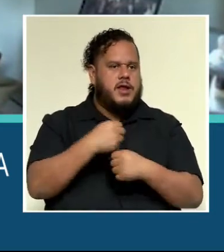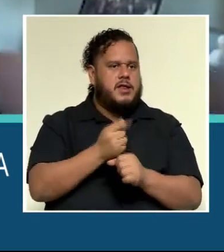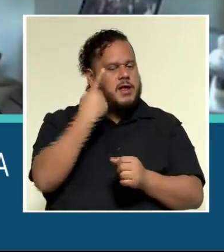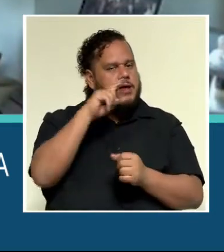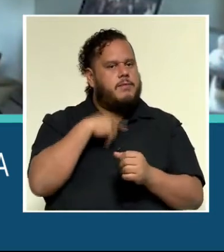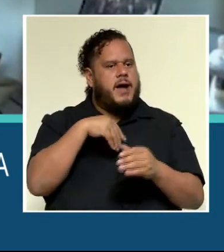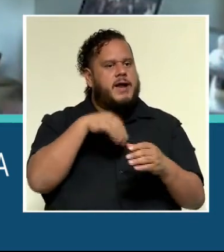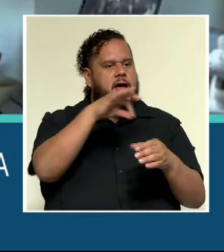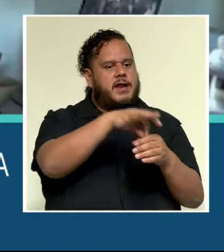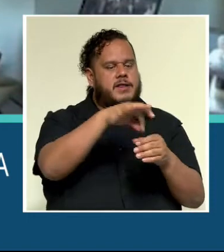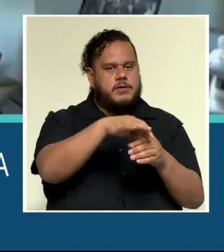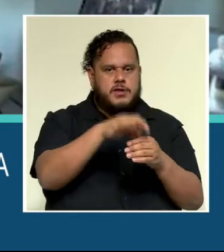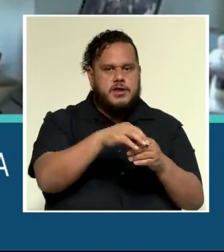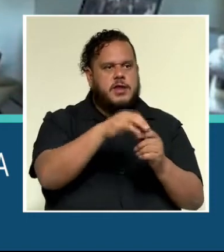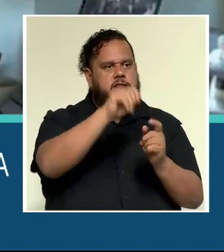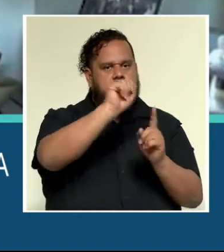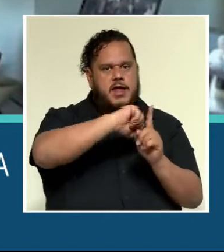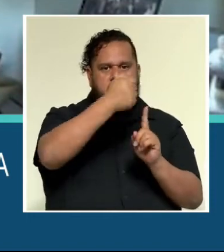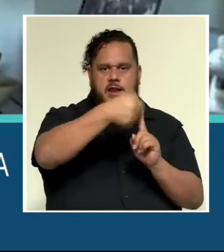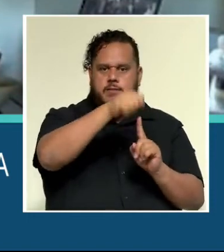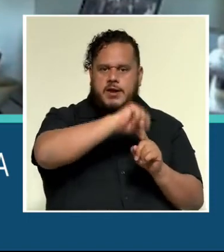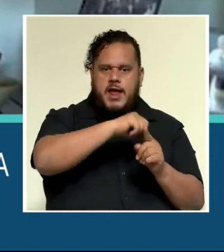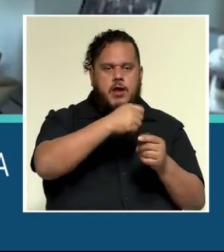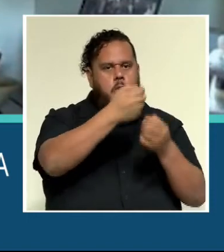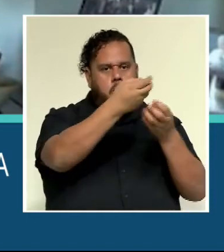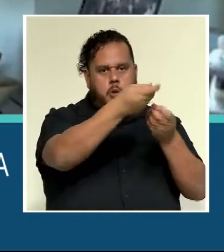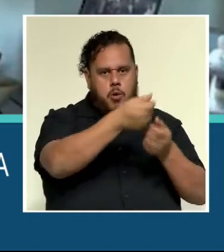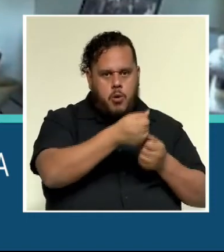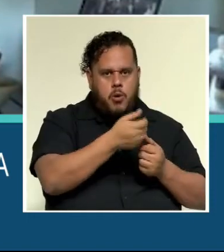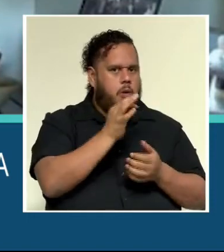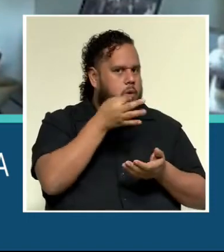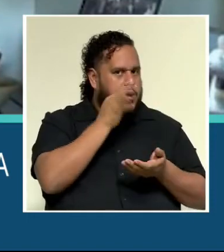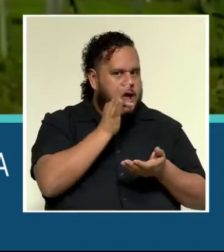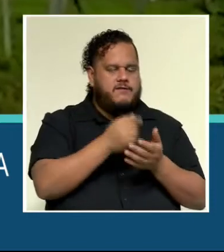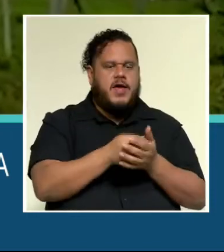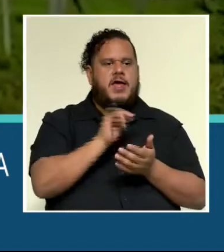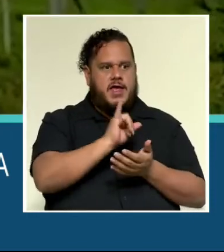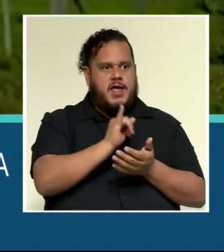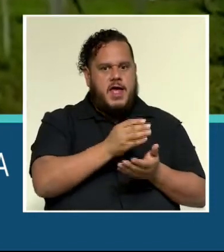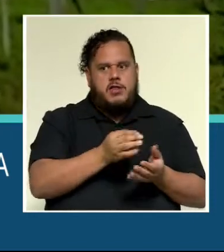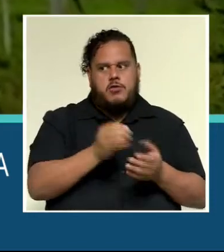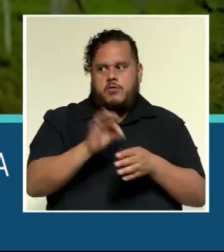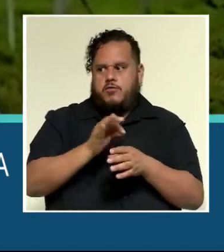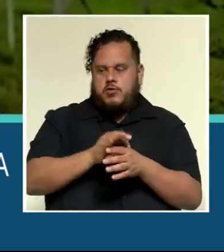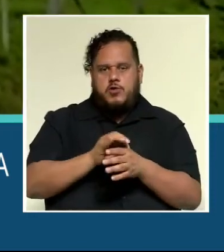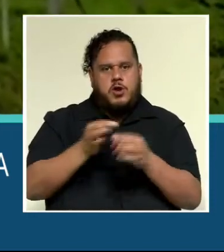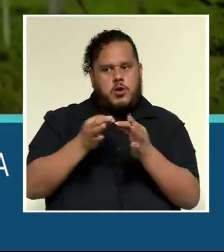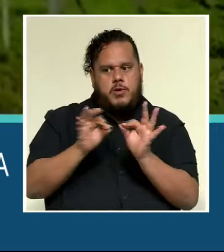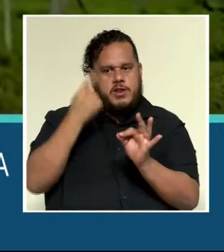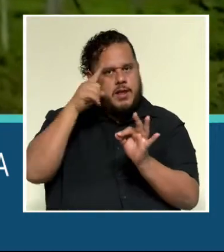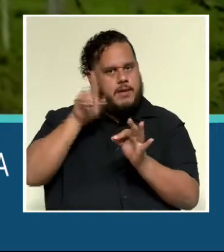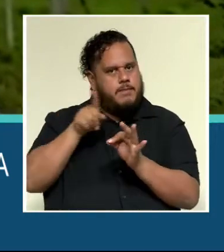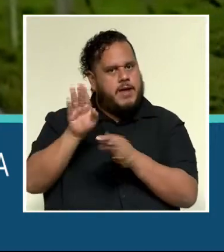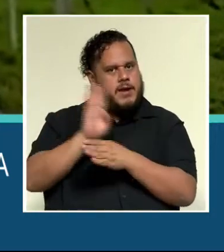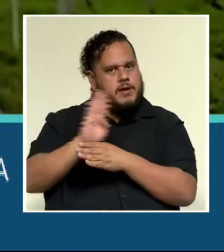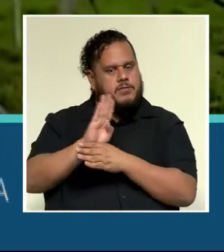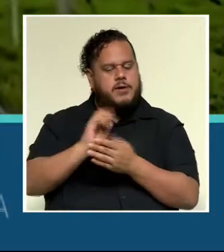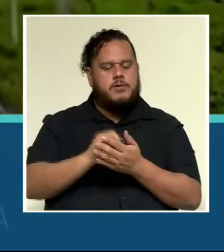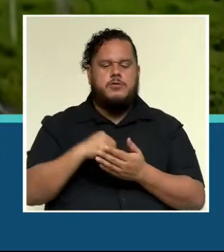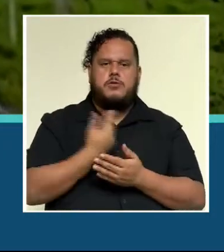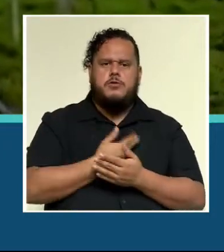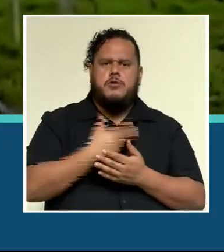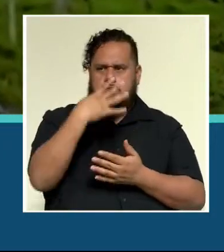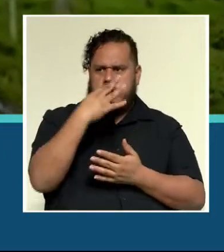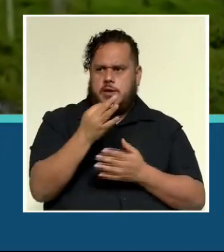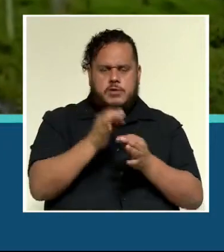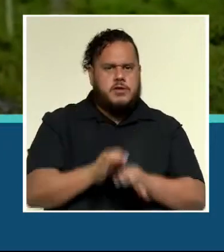bananeros, cafetaleros, etcétera, y que eso sirva a los bancos como garantía. Nosotros creemos que es sumamente